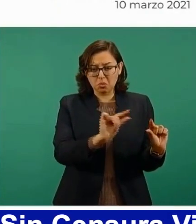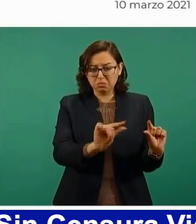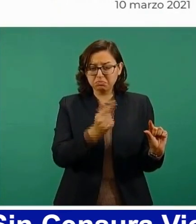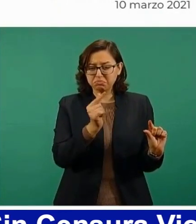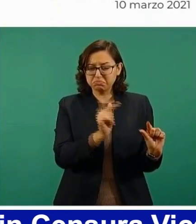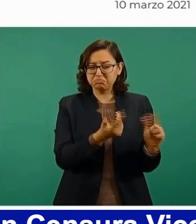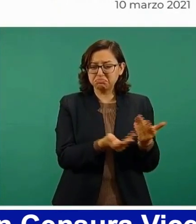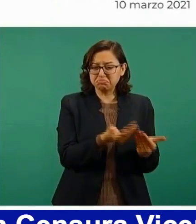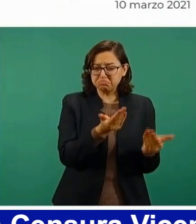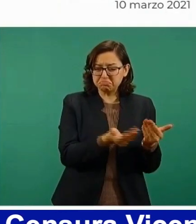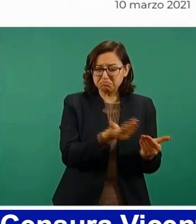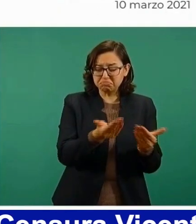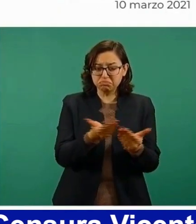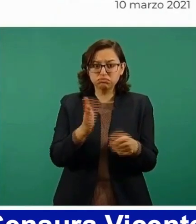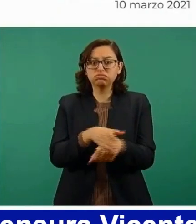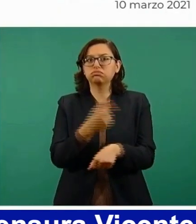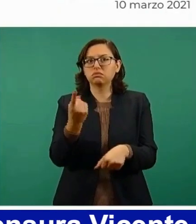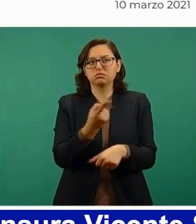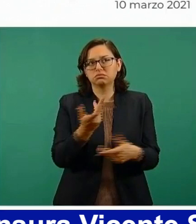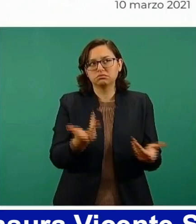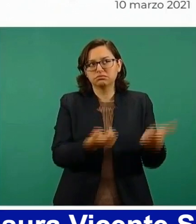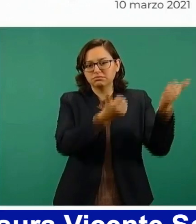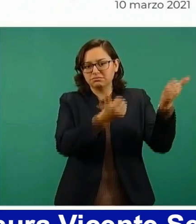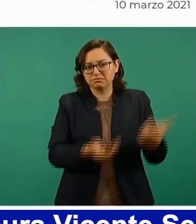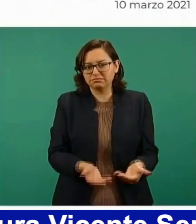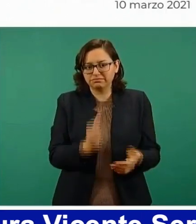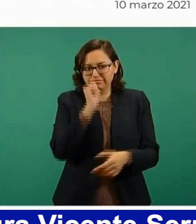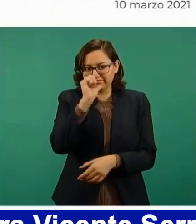poder ser aplicadas.